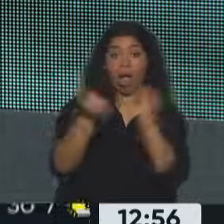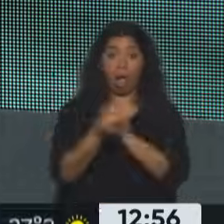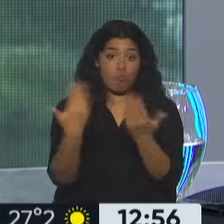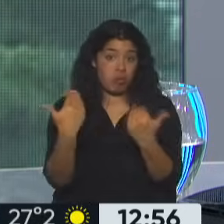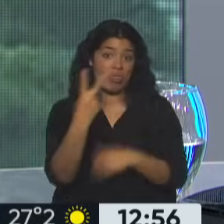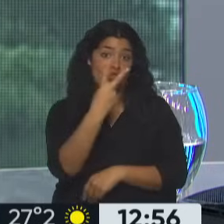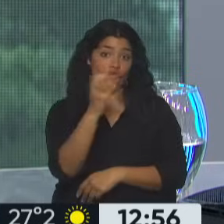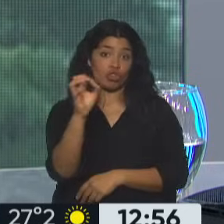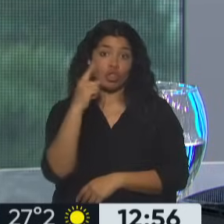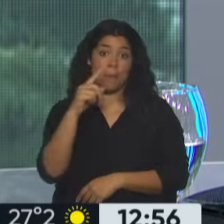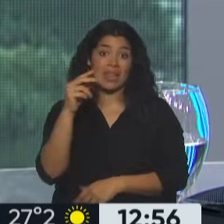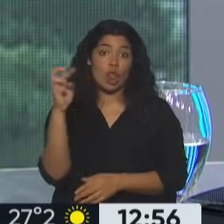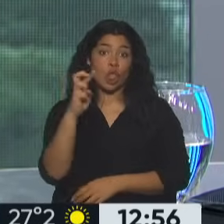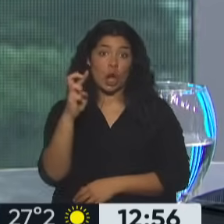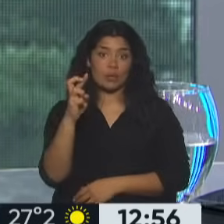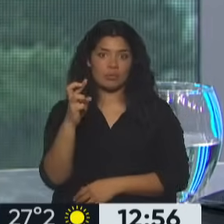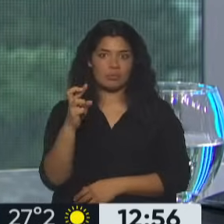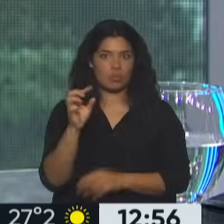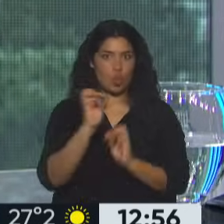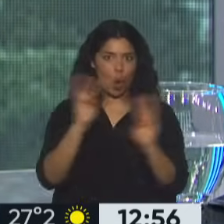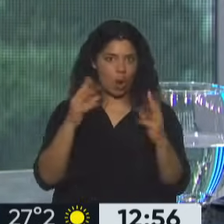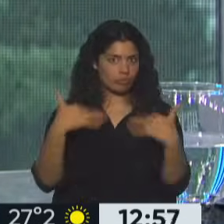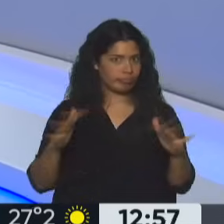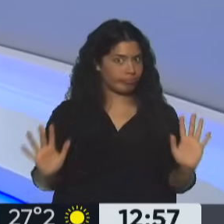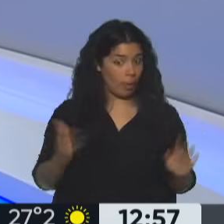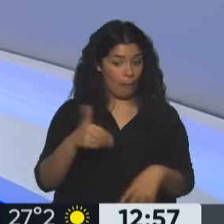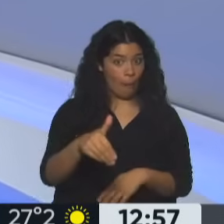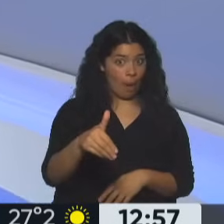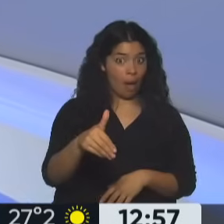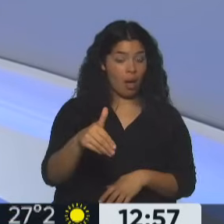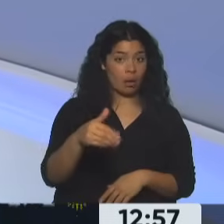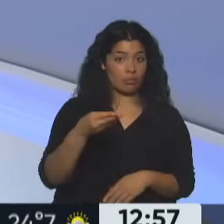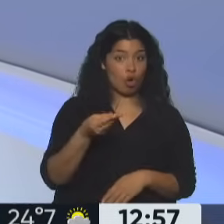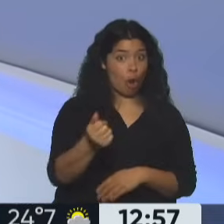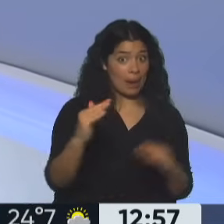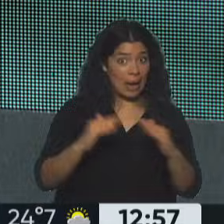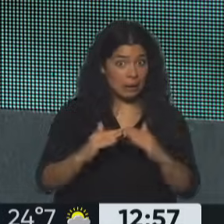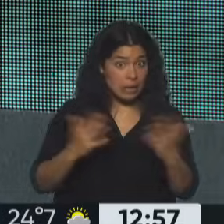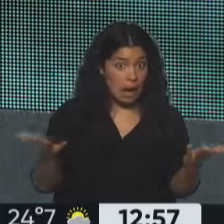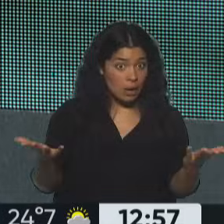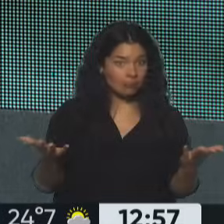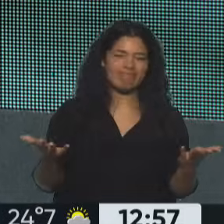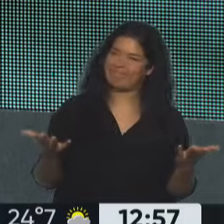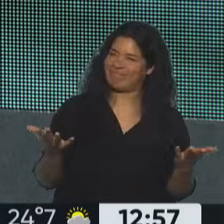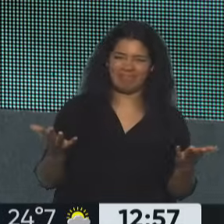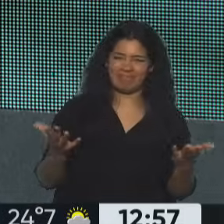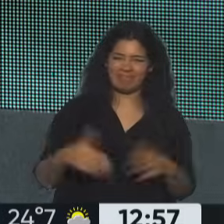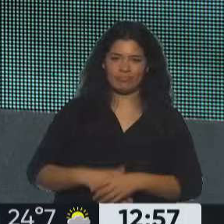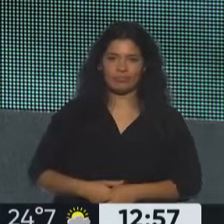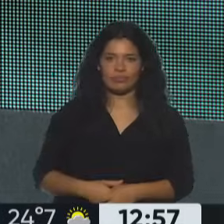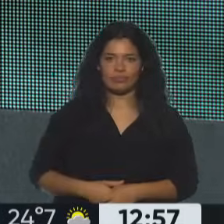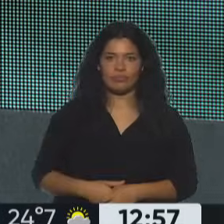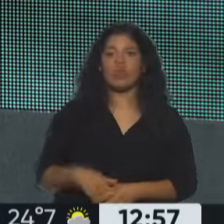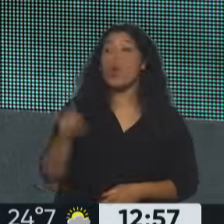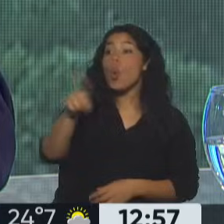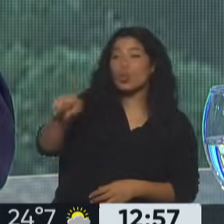vas a comprarte una casa a fin de mes una casa de lujo con cinco ambientes con una pileta hay un discurso que está entrando por ahí que ustedes creen que